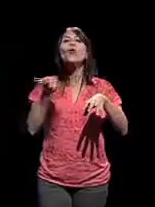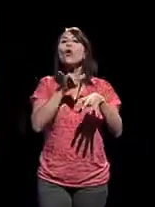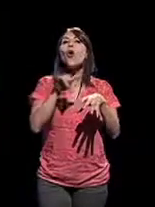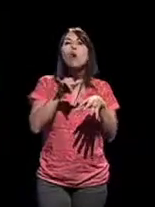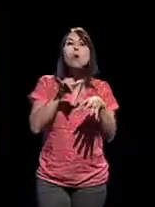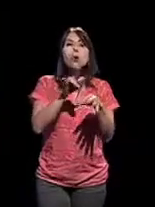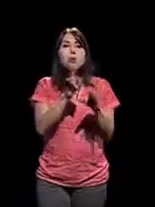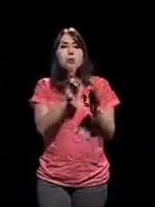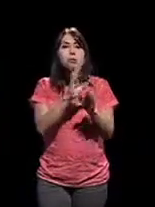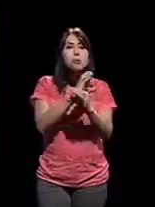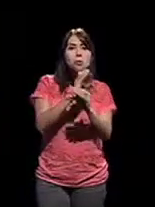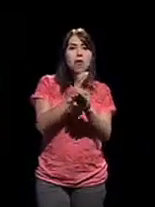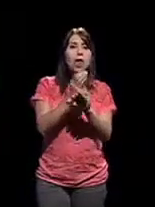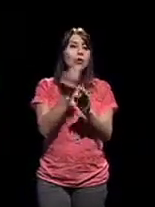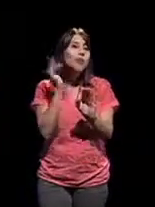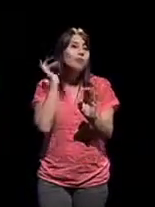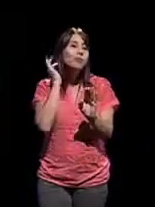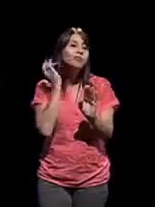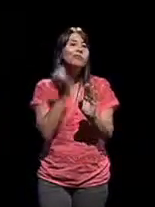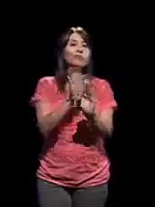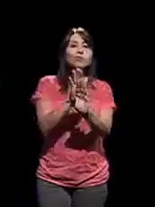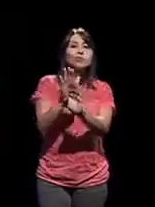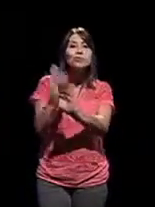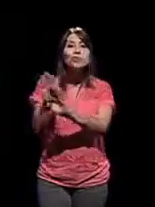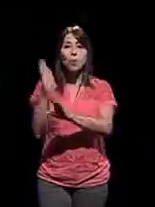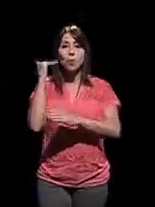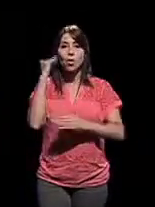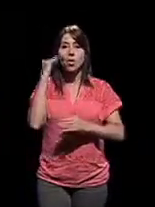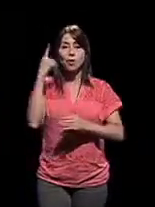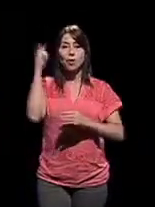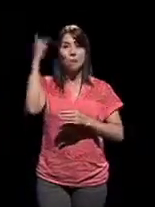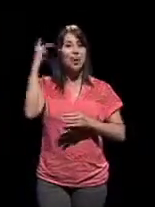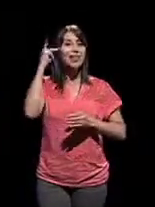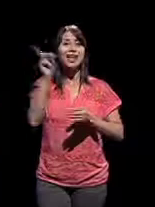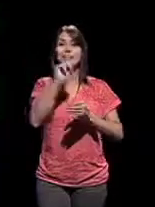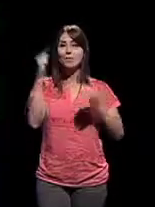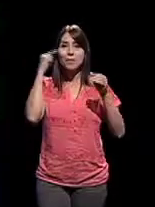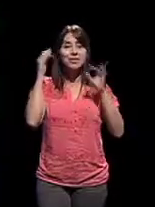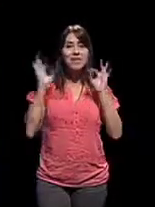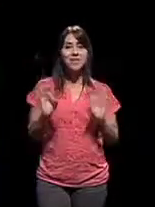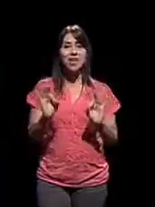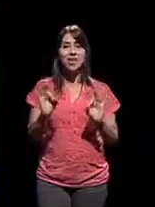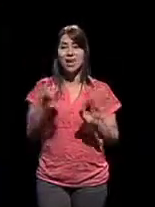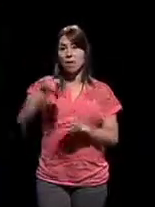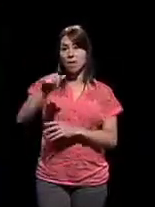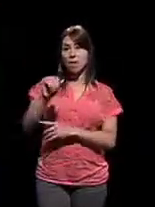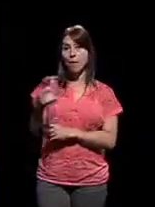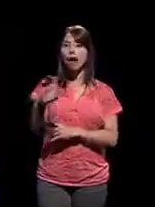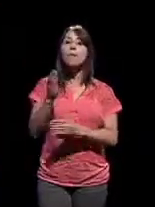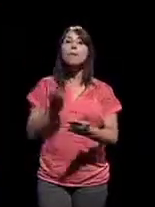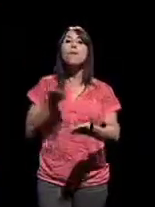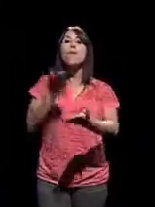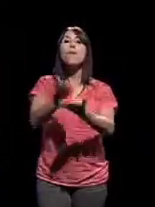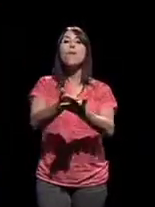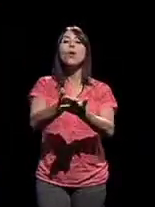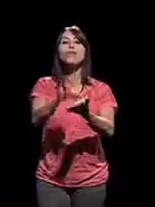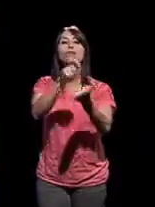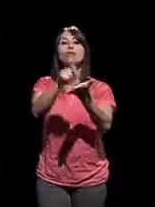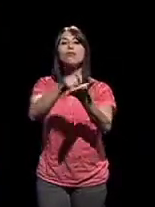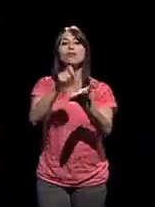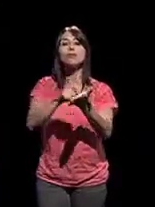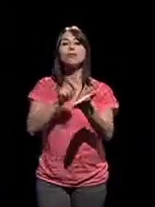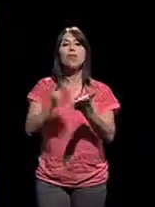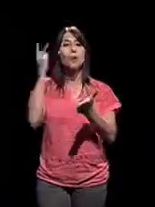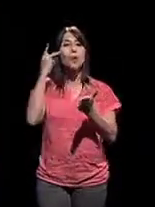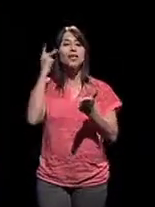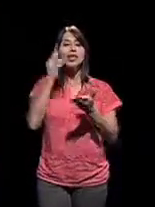tapando los huequitos que de repente dejó porque las políticas no fueron bien pensadas, ¿verdad? Entonces, el PAC propone la construcción de políticas inclusivas,